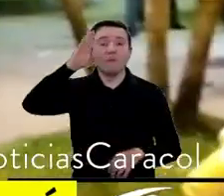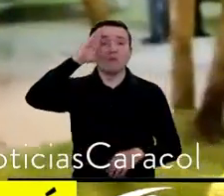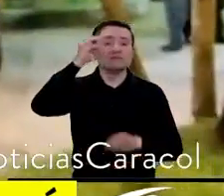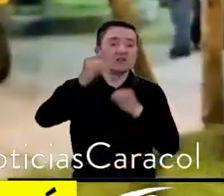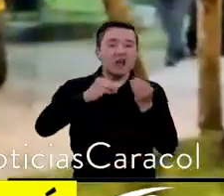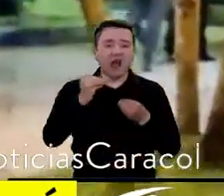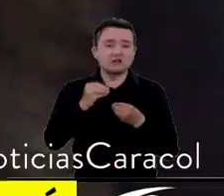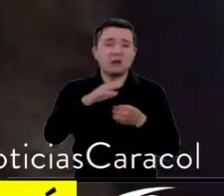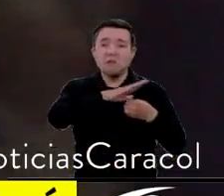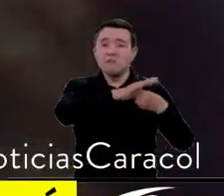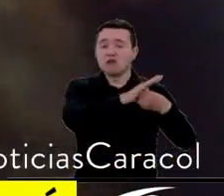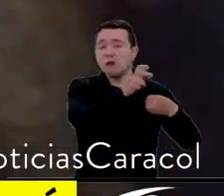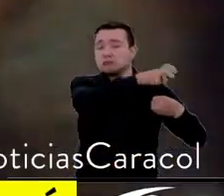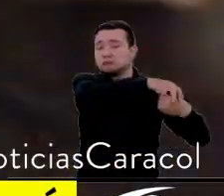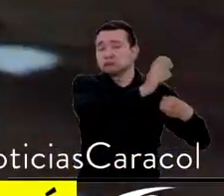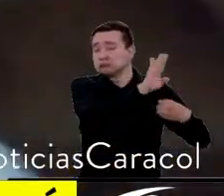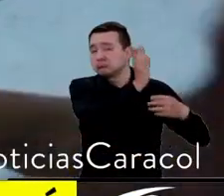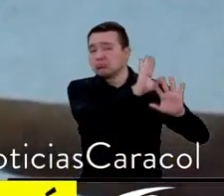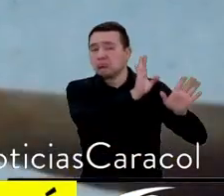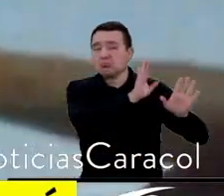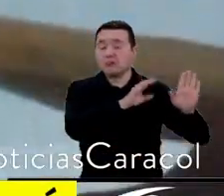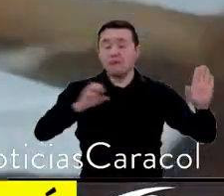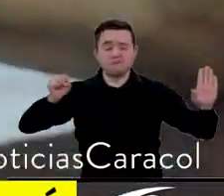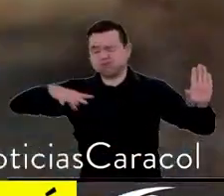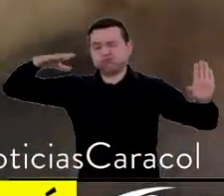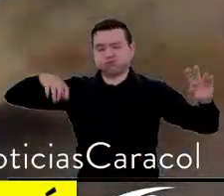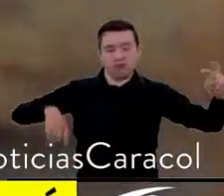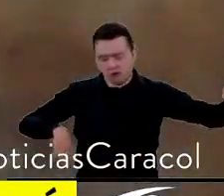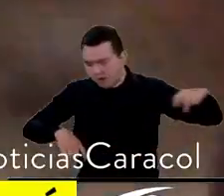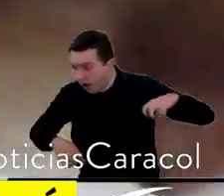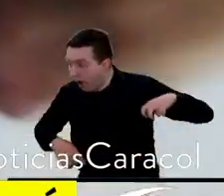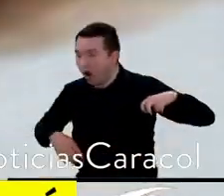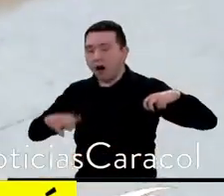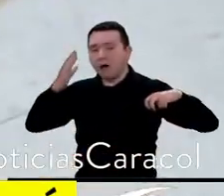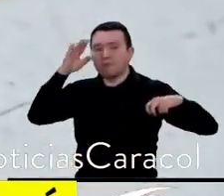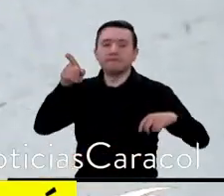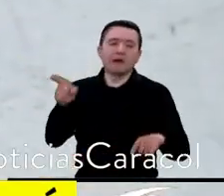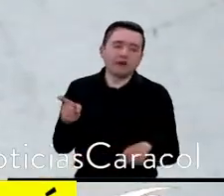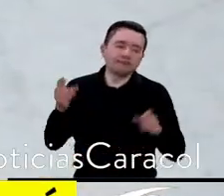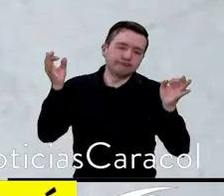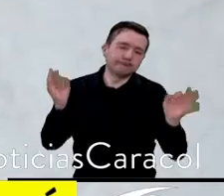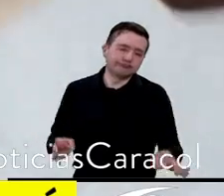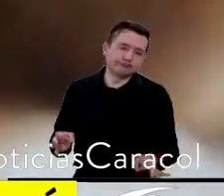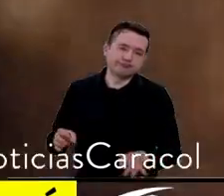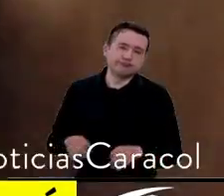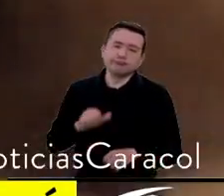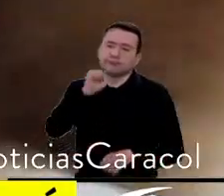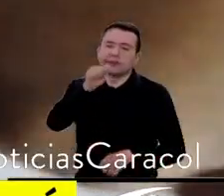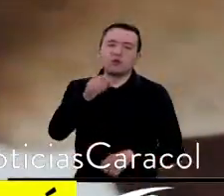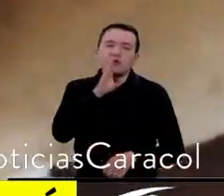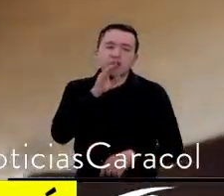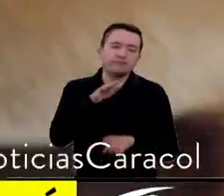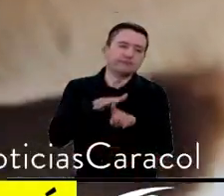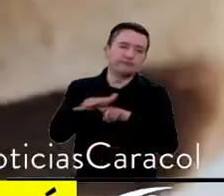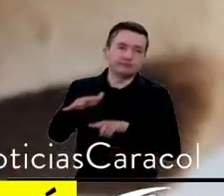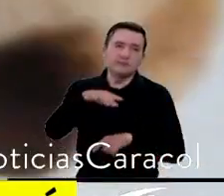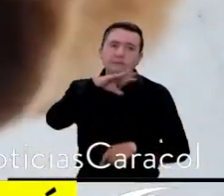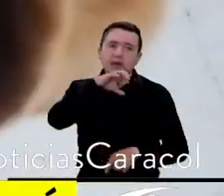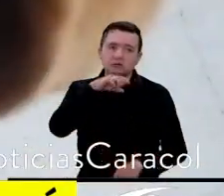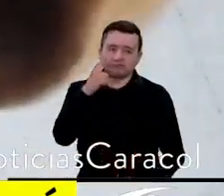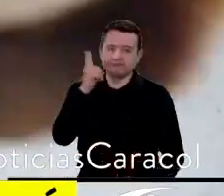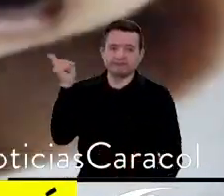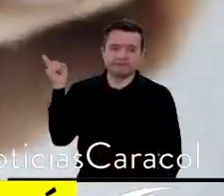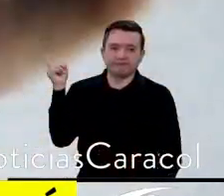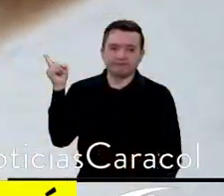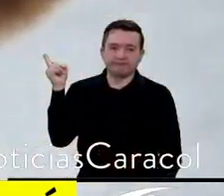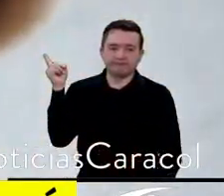salió ileso. Sin embargo, la peor parte de la detonación se la llevó un perro que acompañaba a los uniformados.